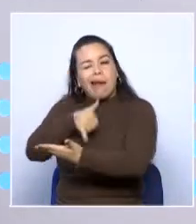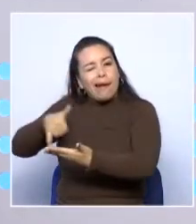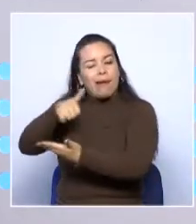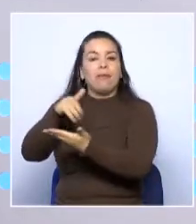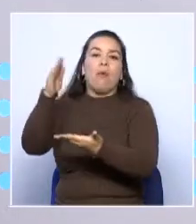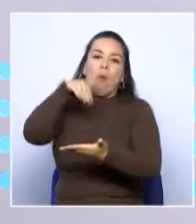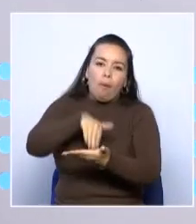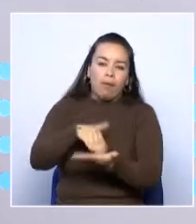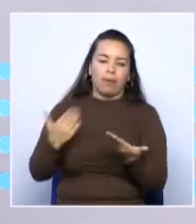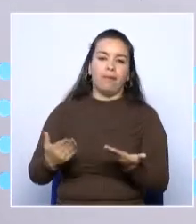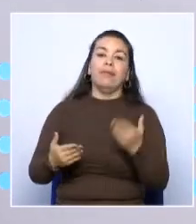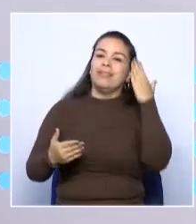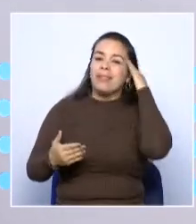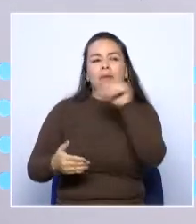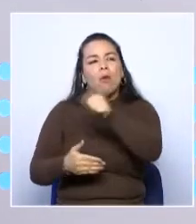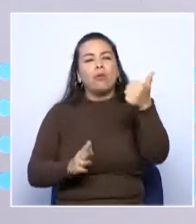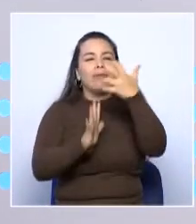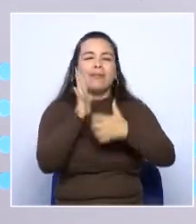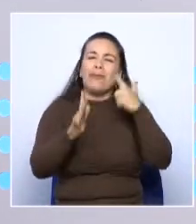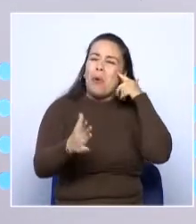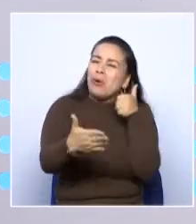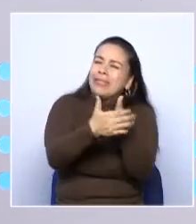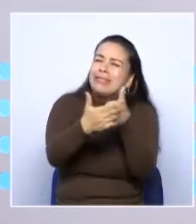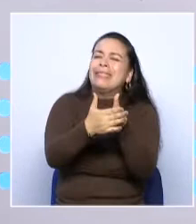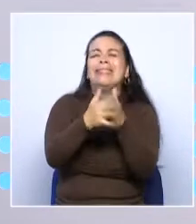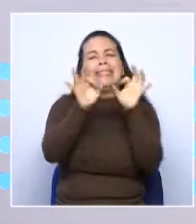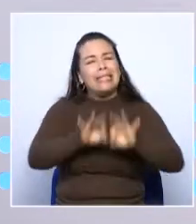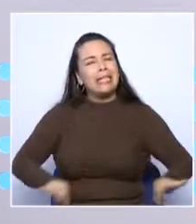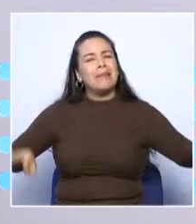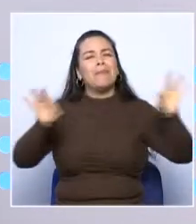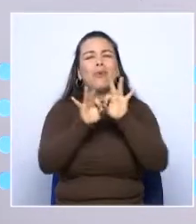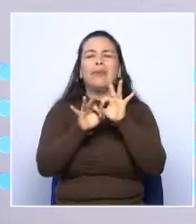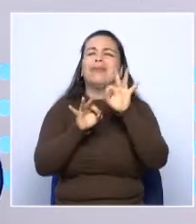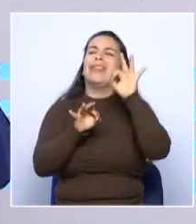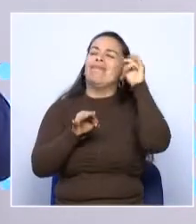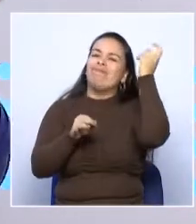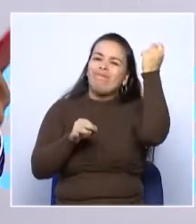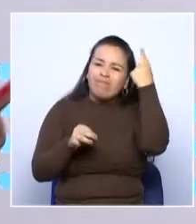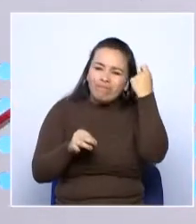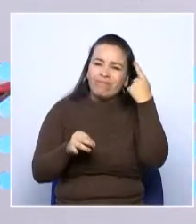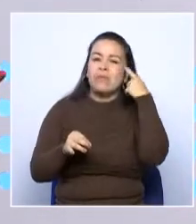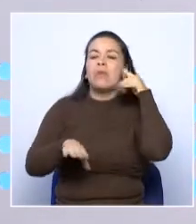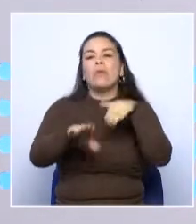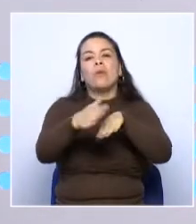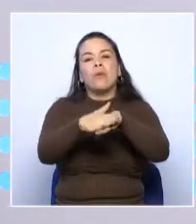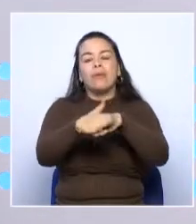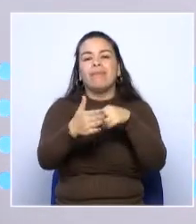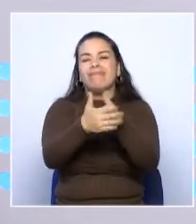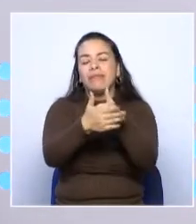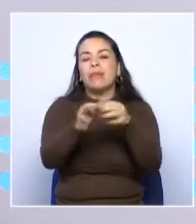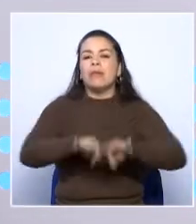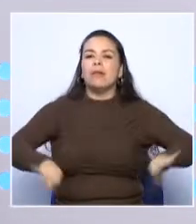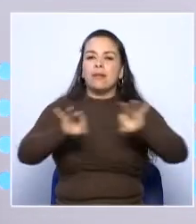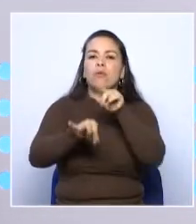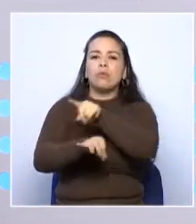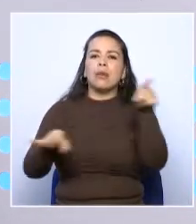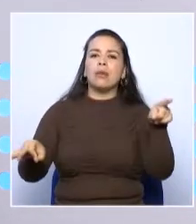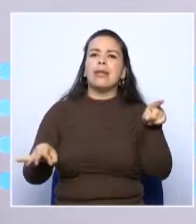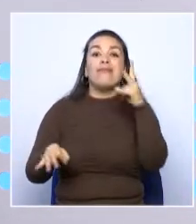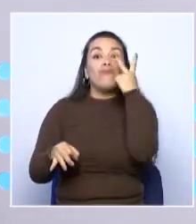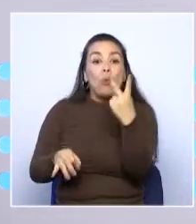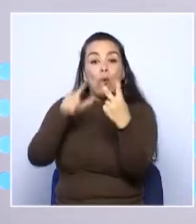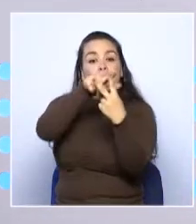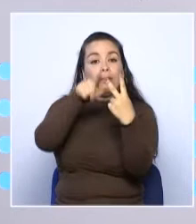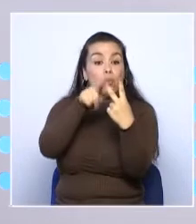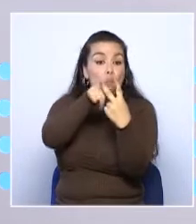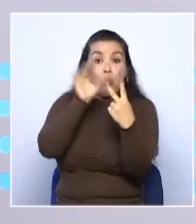otros exámenes. Esto es muy importante que ustedes entiendan que no es únicamente la ecografía, que se necesitan las dos cosas. ¿Qué puede suceder en esos